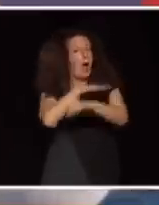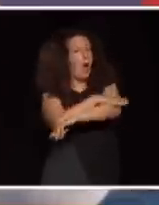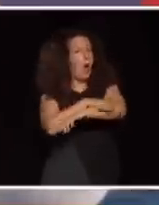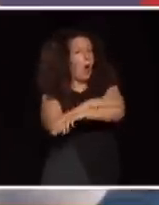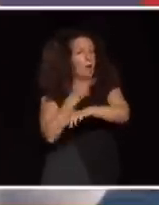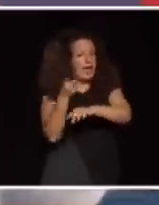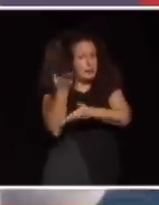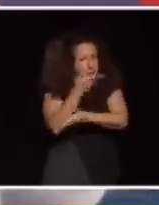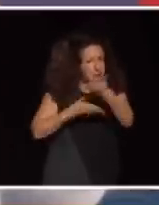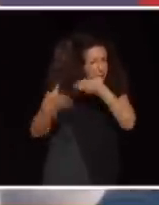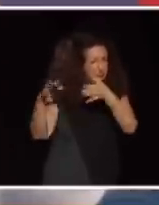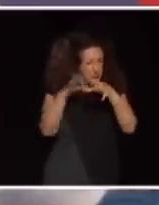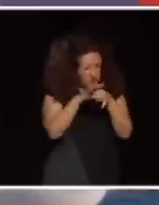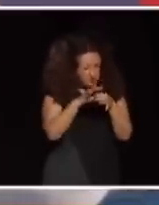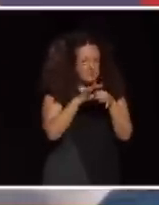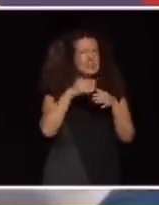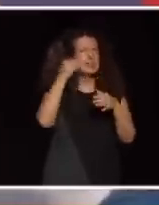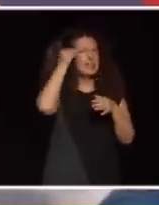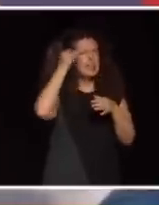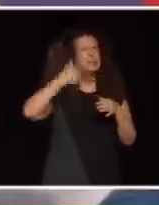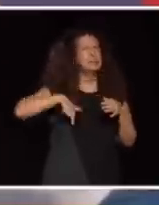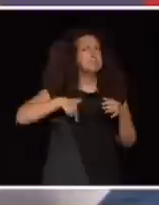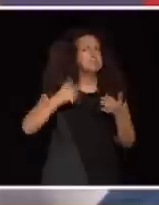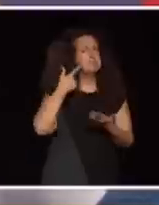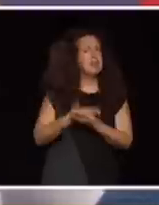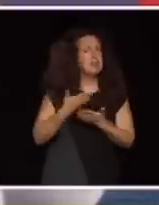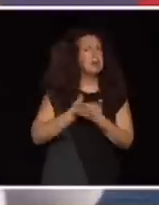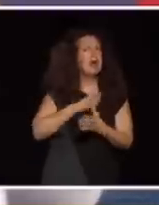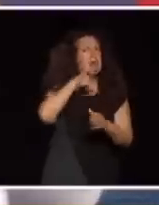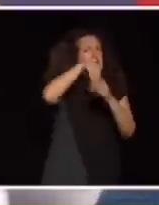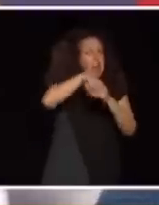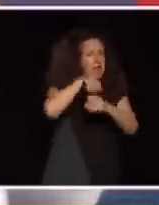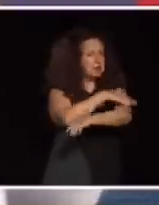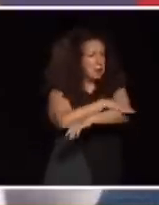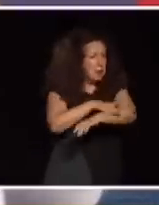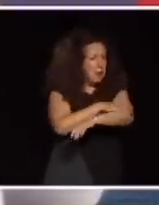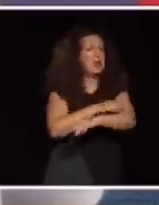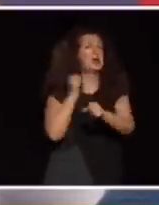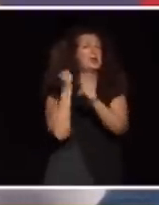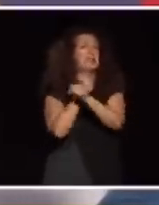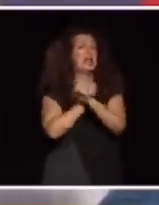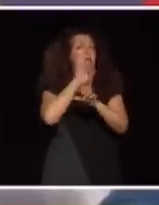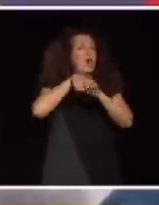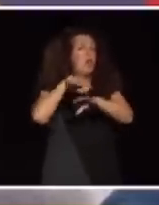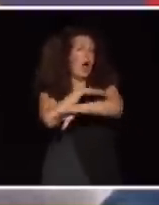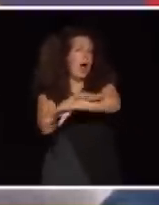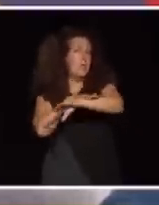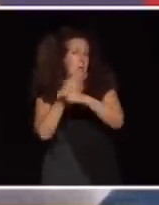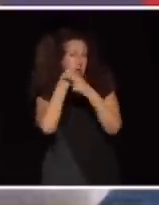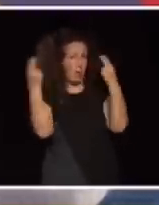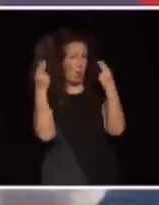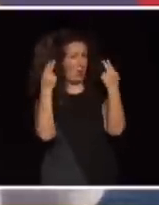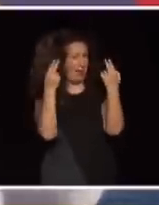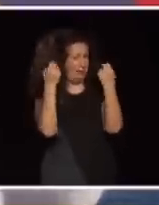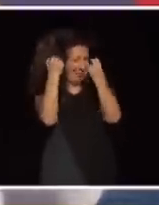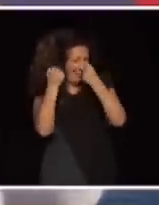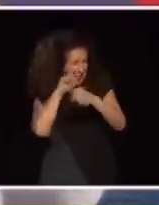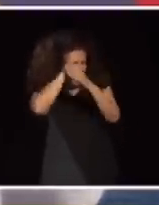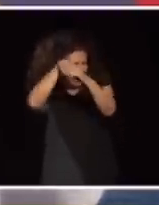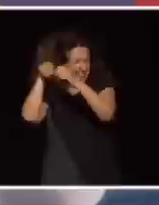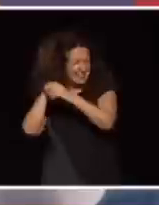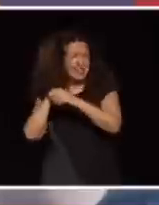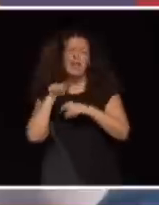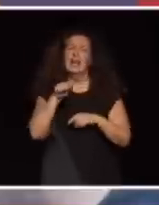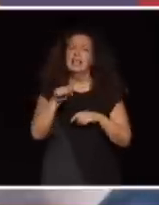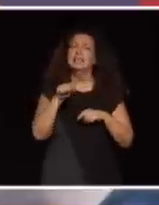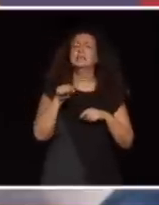demostrado también que se puede estar en el gobierno, que se puede estar en la administración pública, entendiendo que también es un